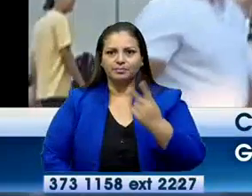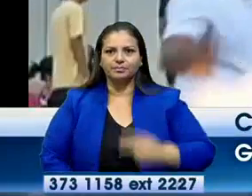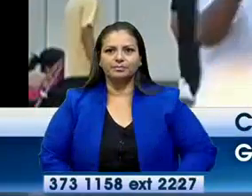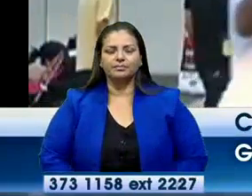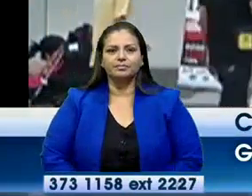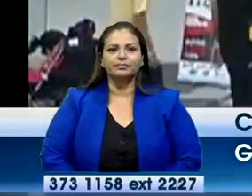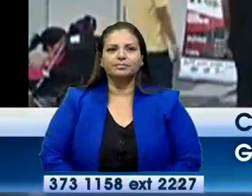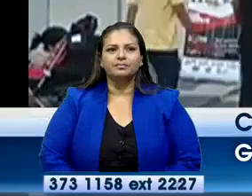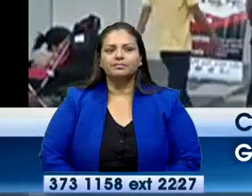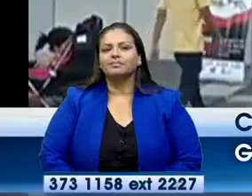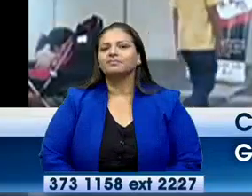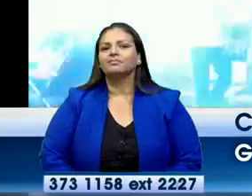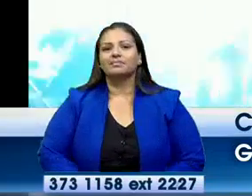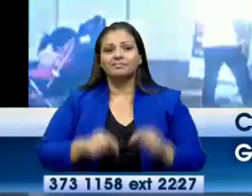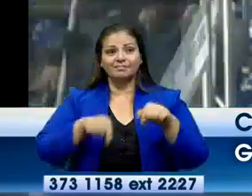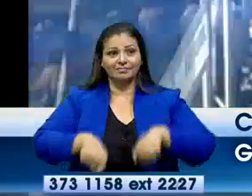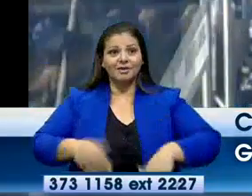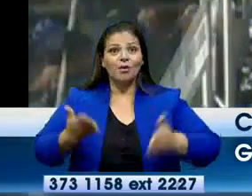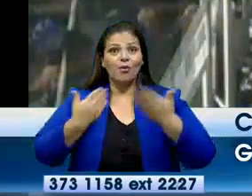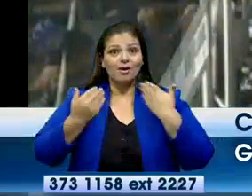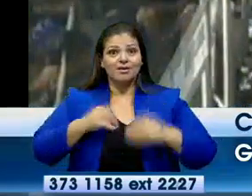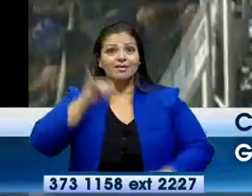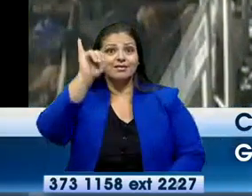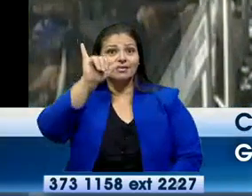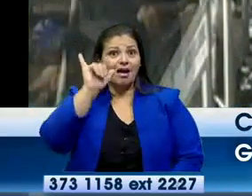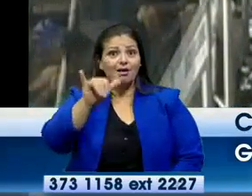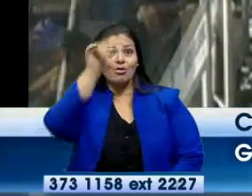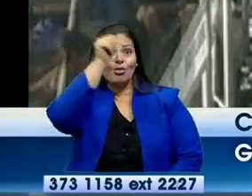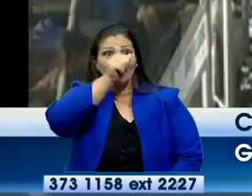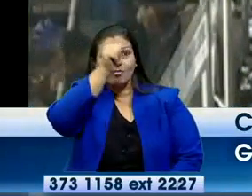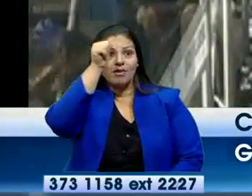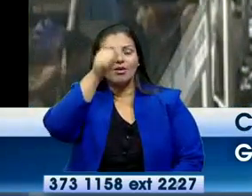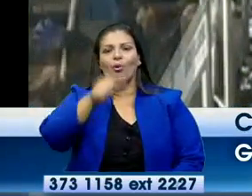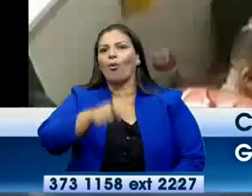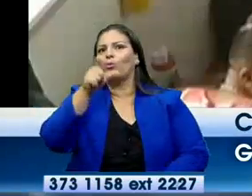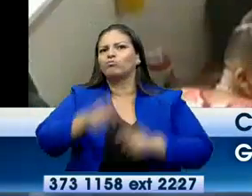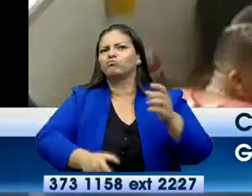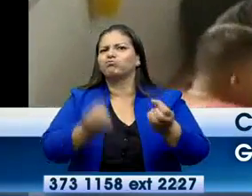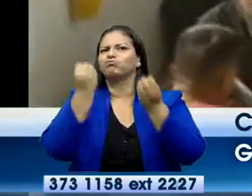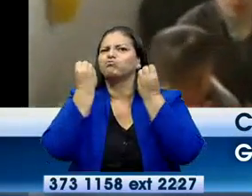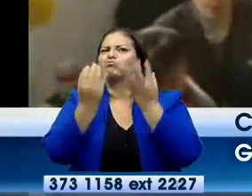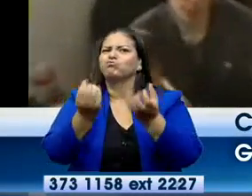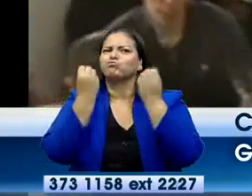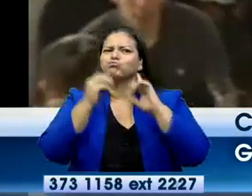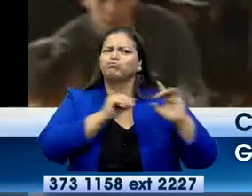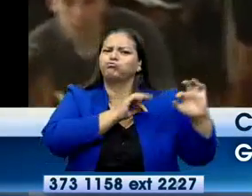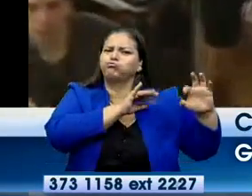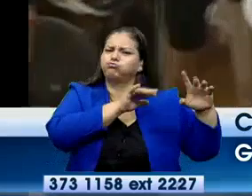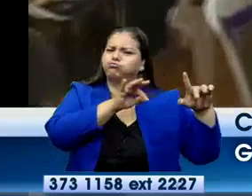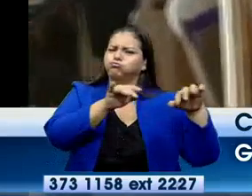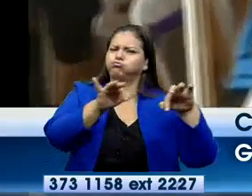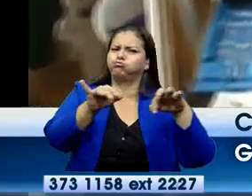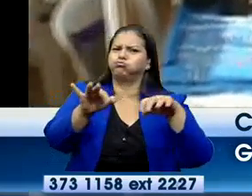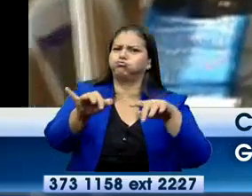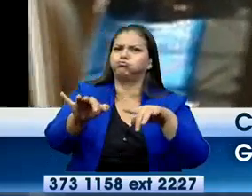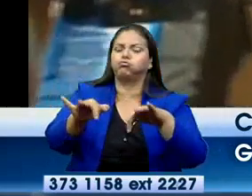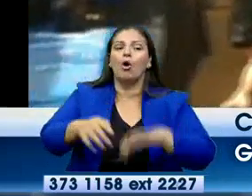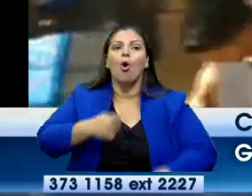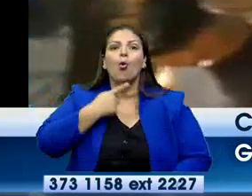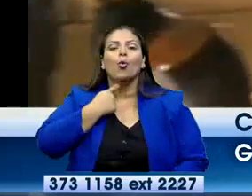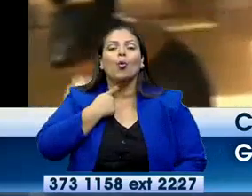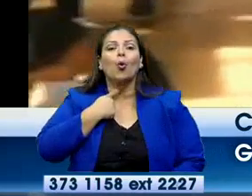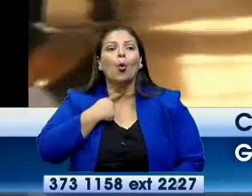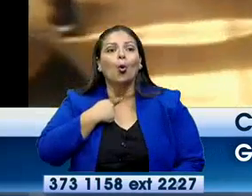El Palacio de Cristal se convirtió este fin de semana en la sede del primer Festival Internacional del Tatú, un evento que convocó a